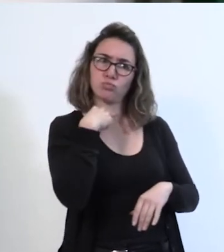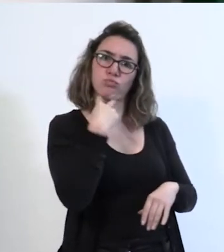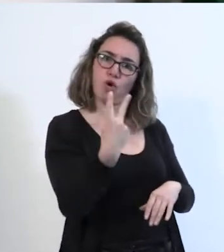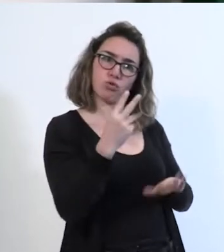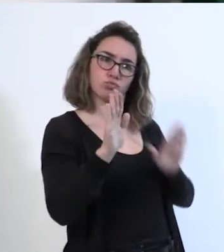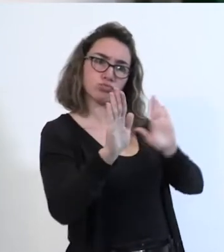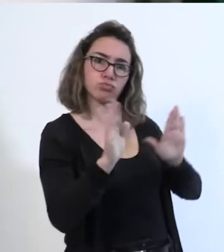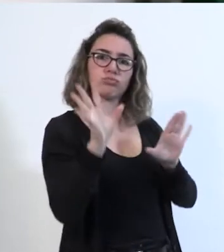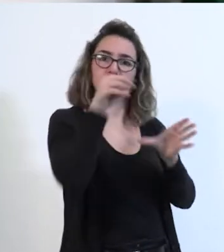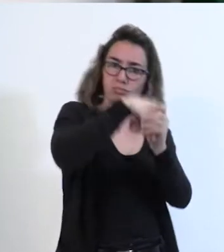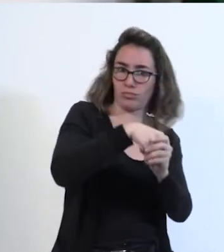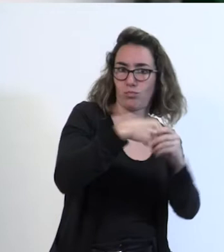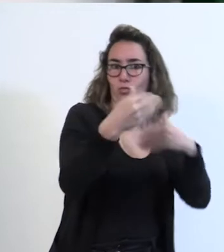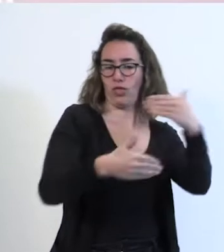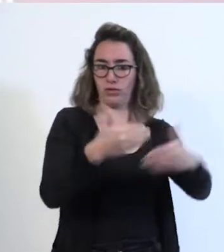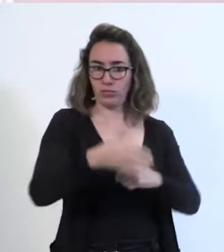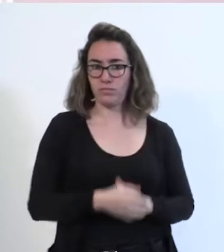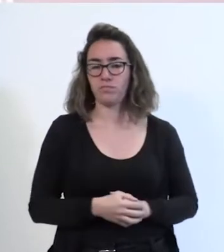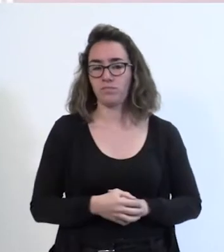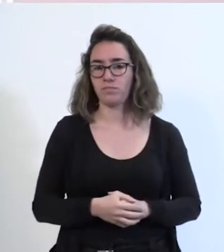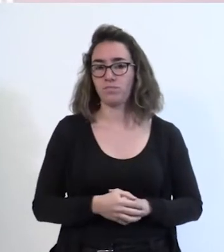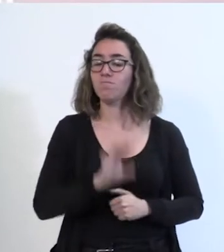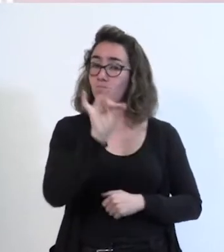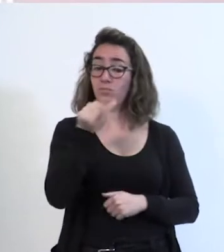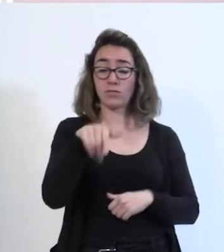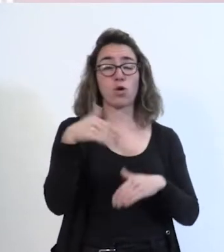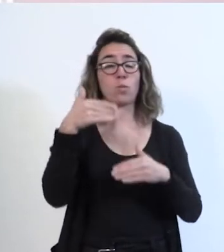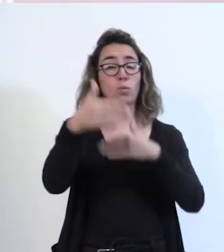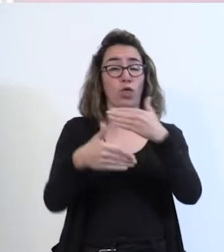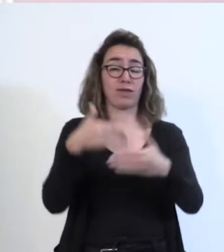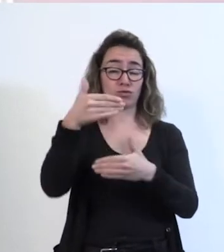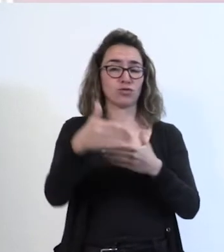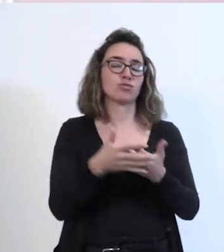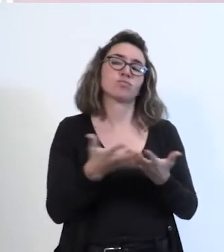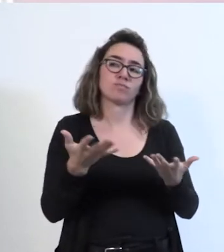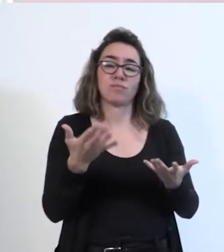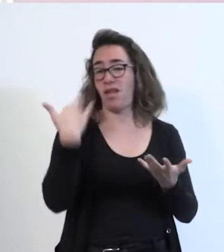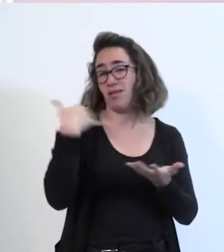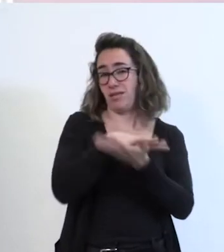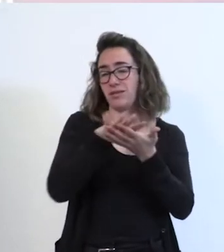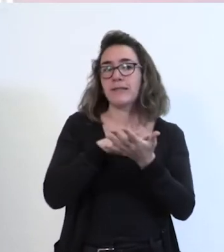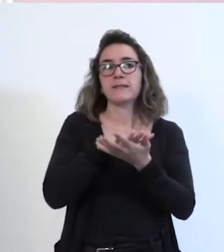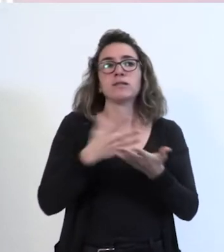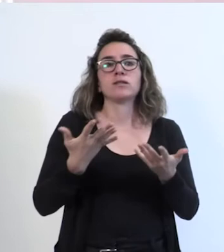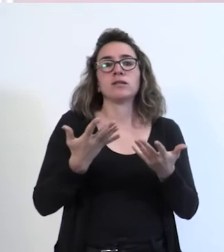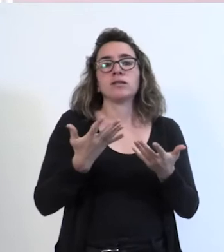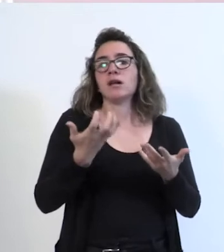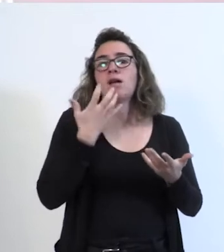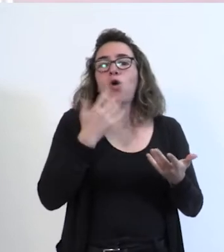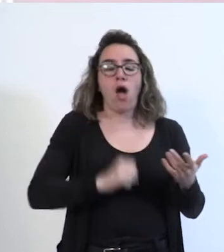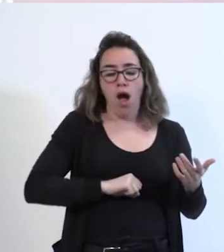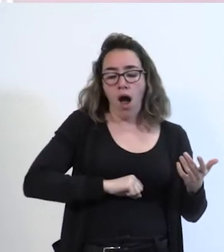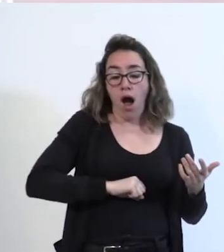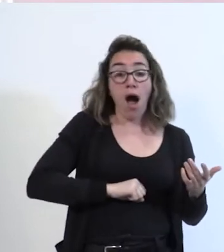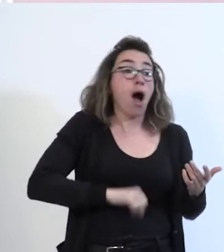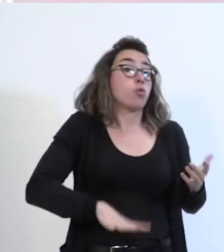estos procesos. Estos procesos que decíamos, mencionábamos antes, existen, claro, no hay como decir que el